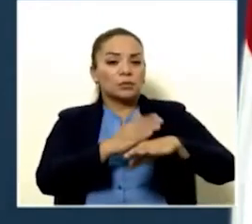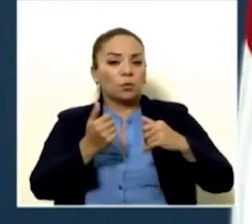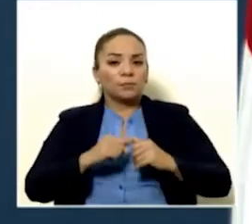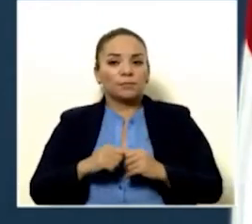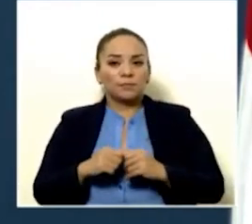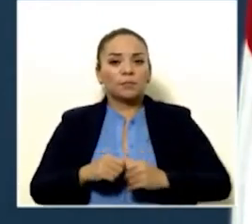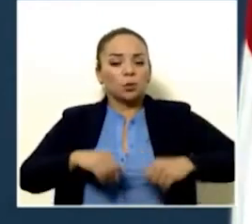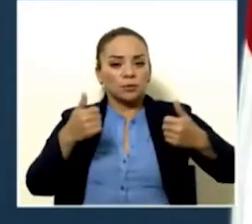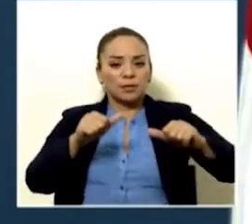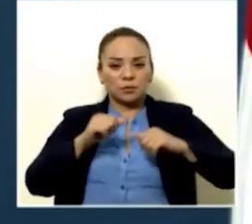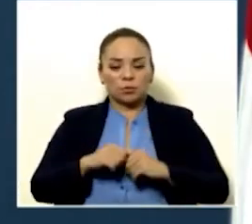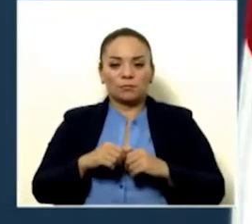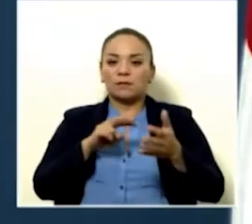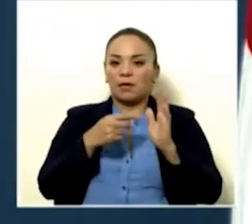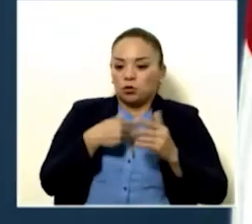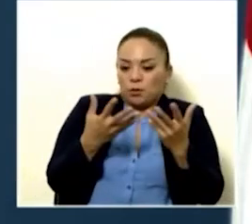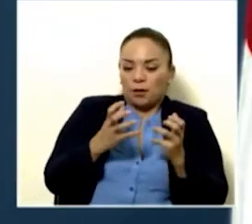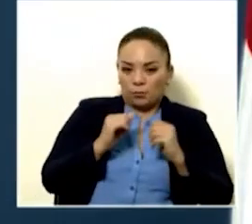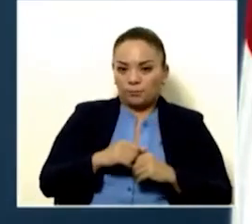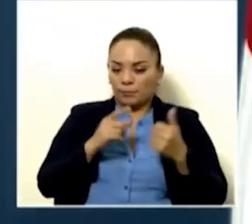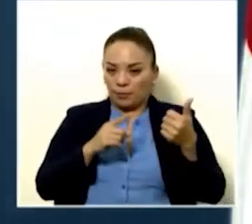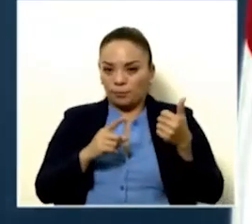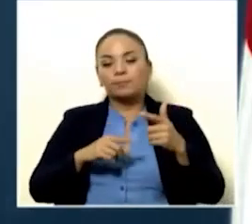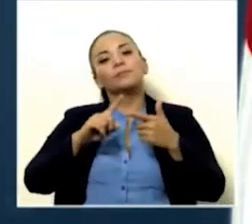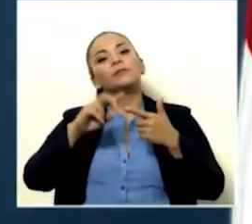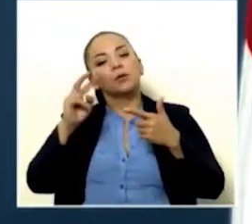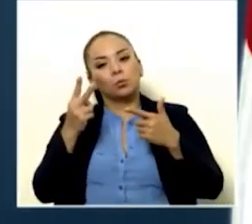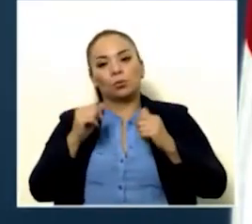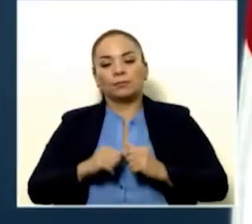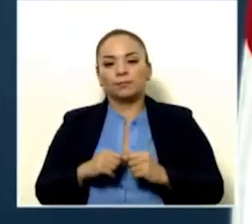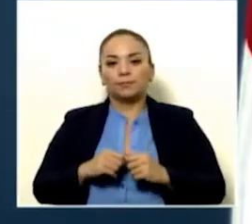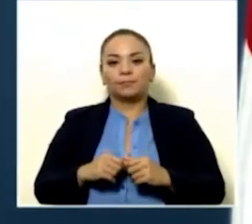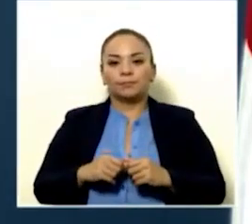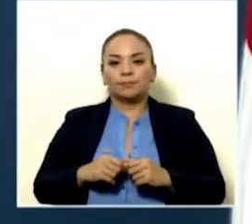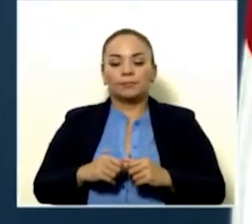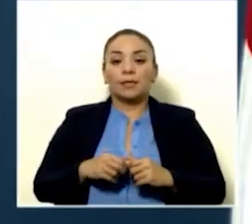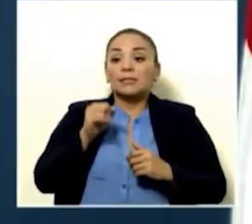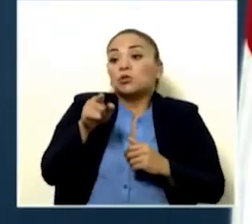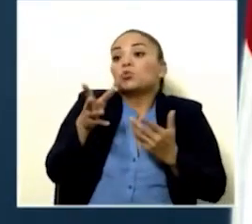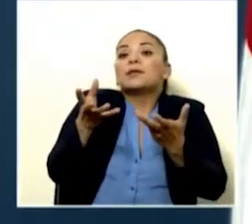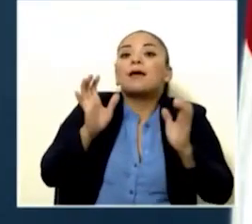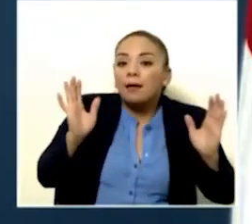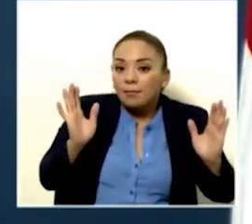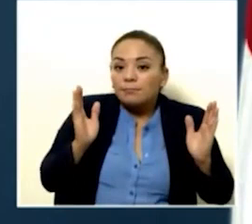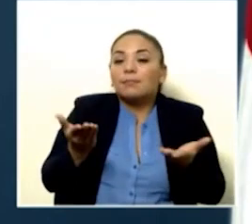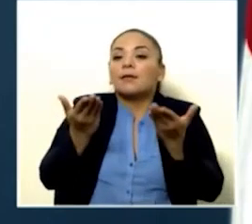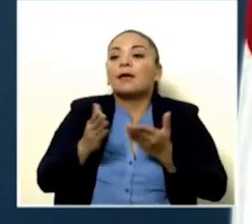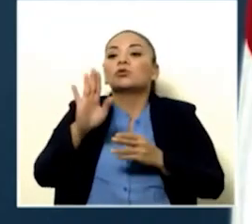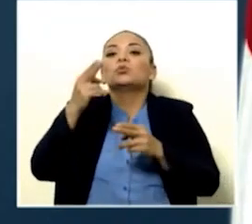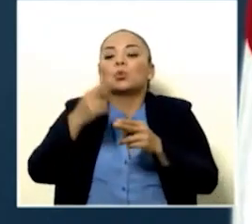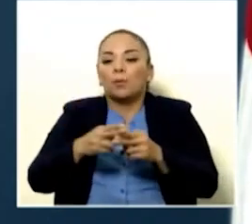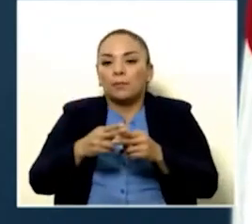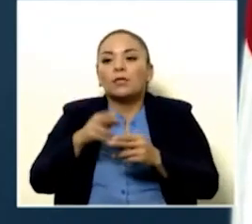autorización, consenso. Yo quiero. Segundo, si usted quiere, deme su nombre y